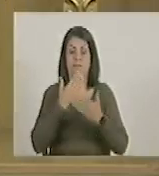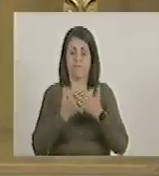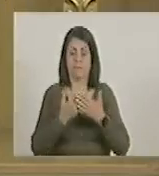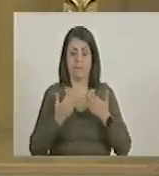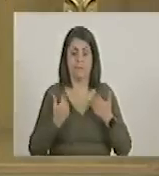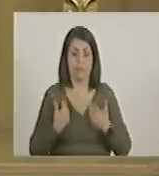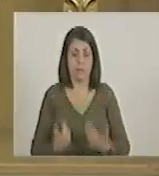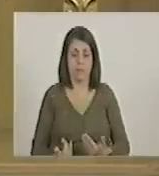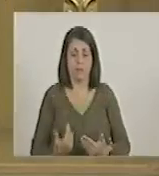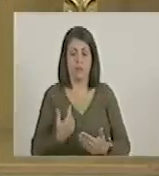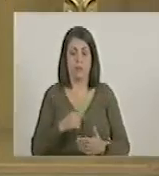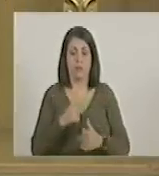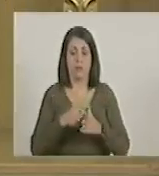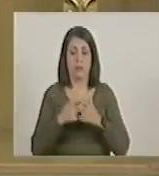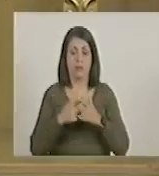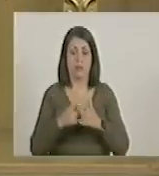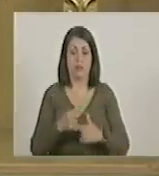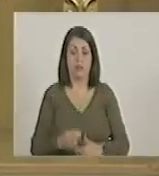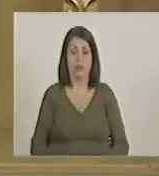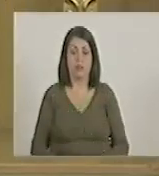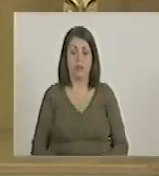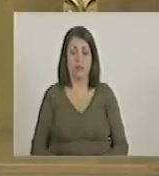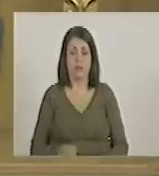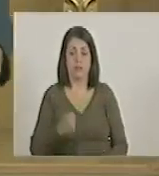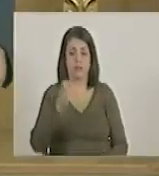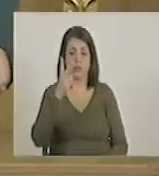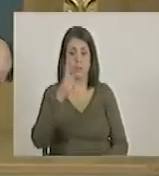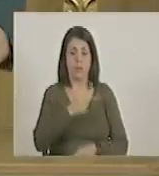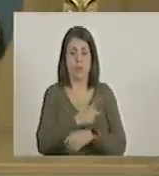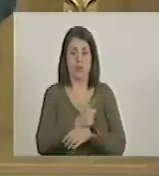darme estos dos minutos de más.